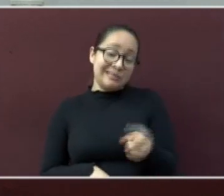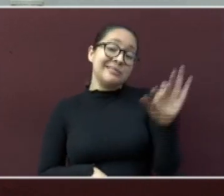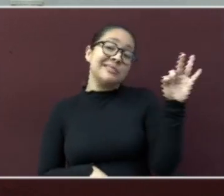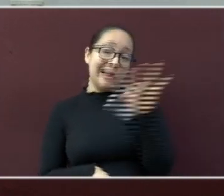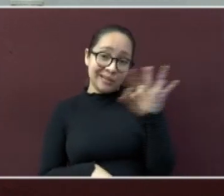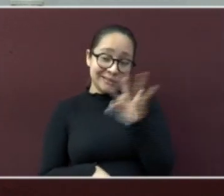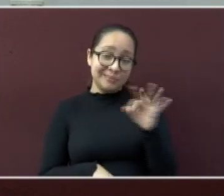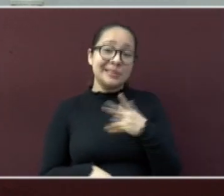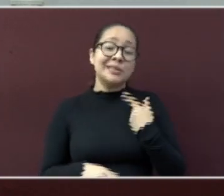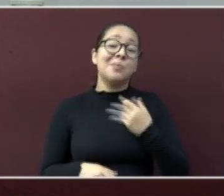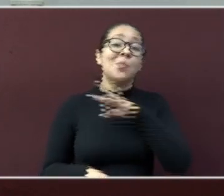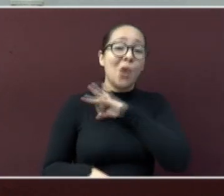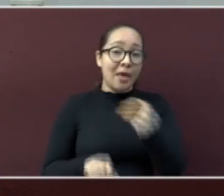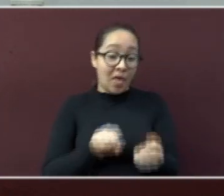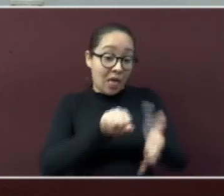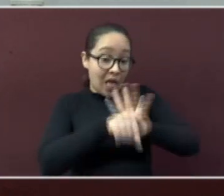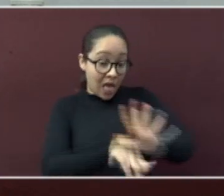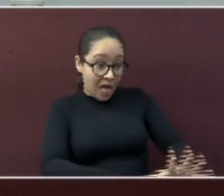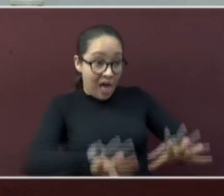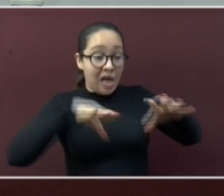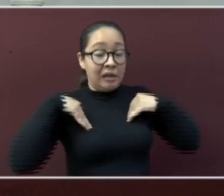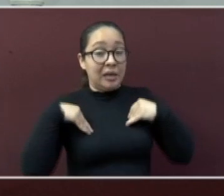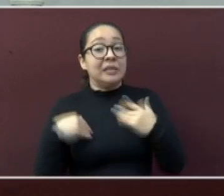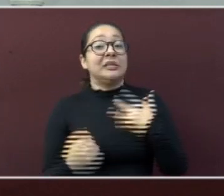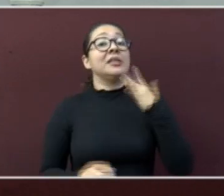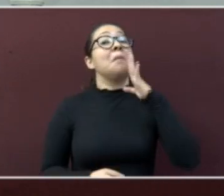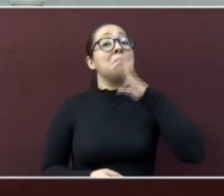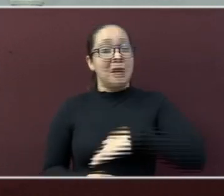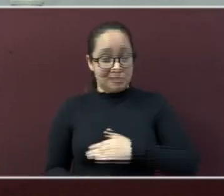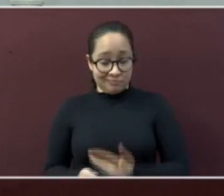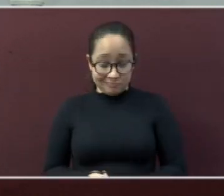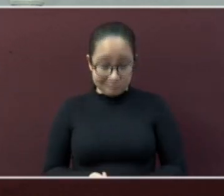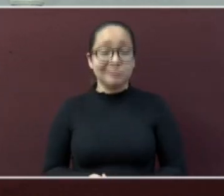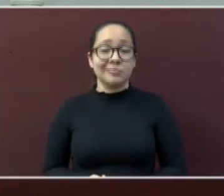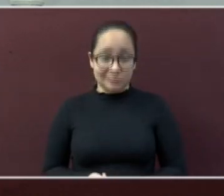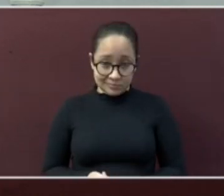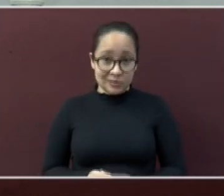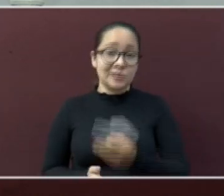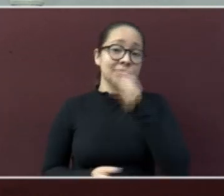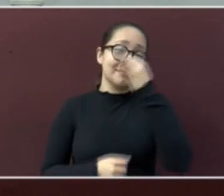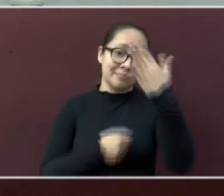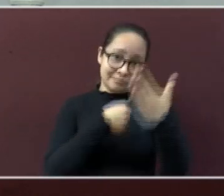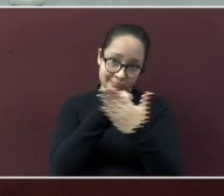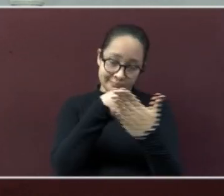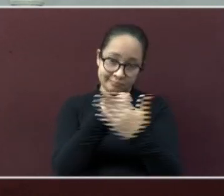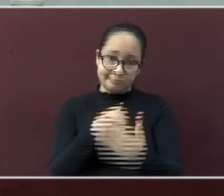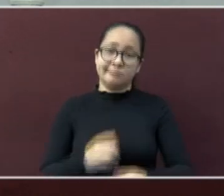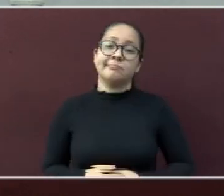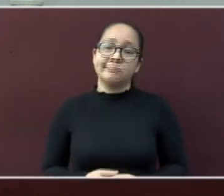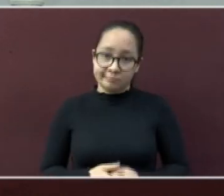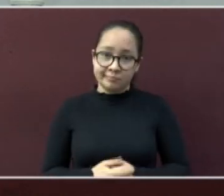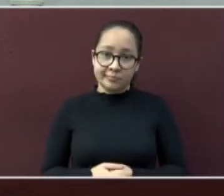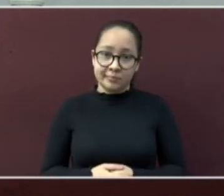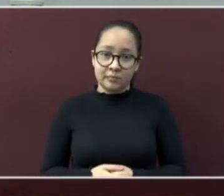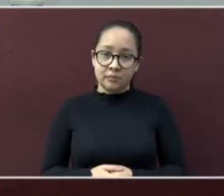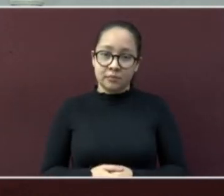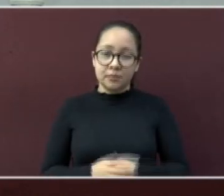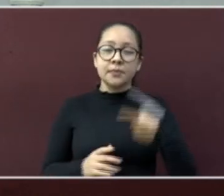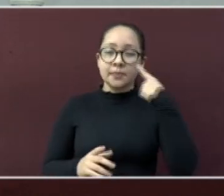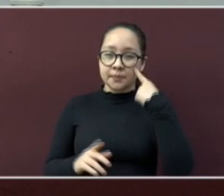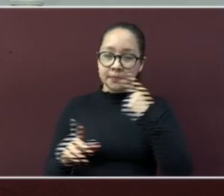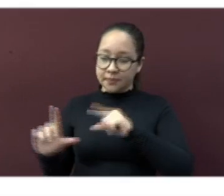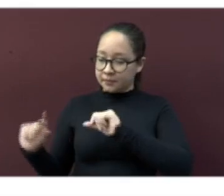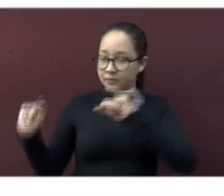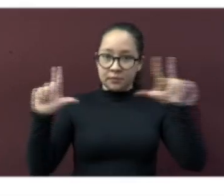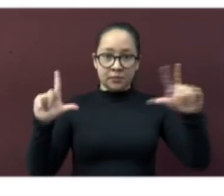propensas a tener complicaciones importantes si además se infectan de sars cop 2 miren este gráfico